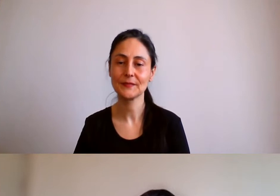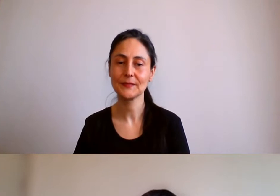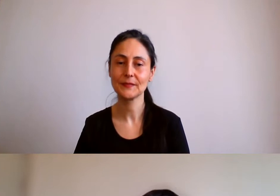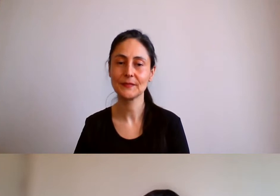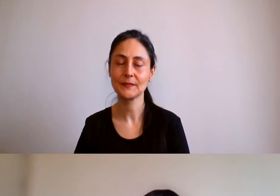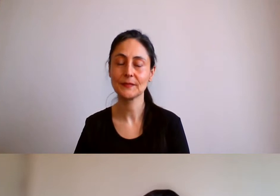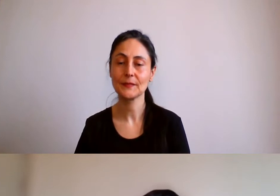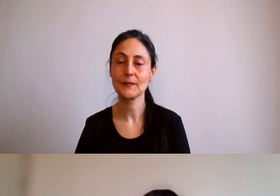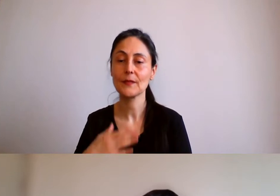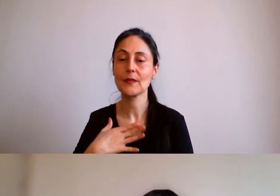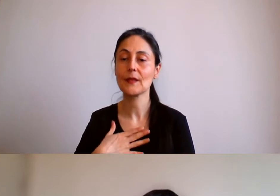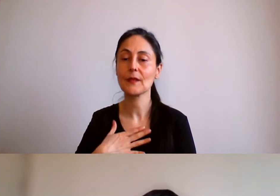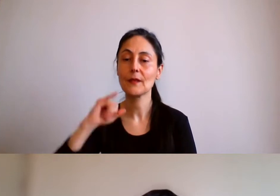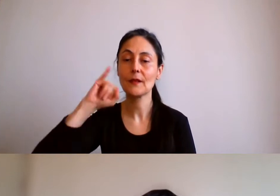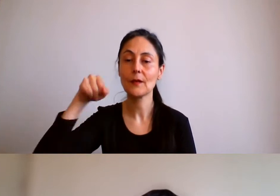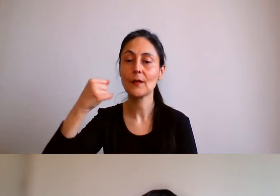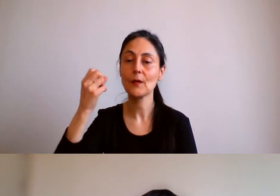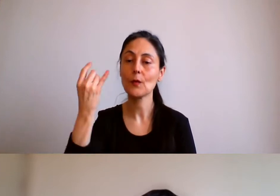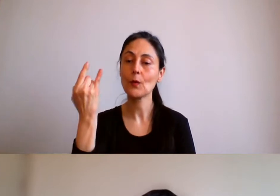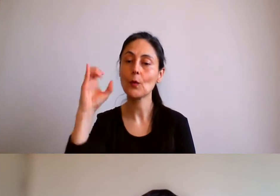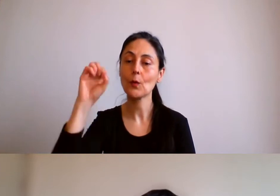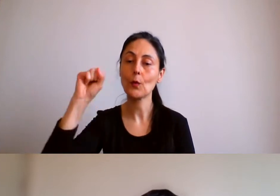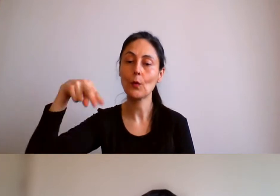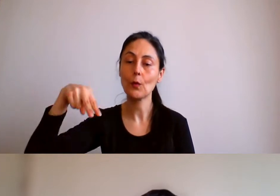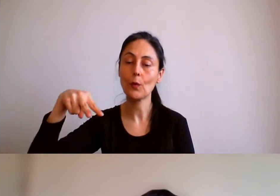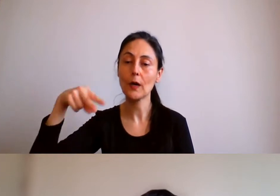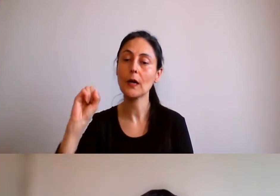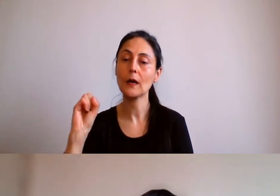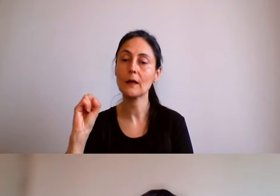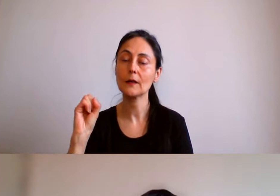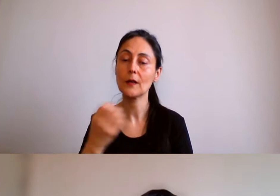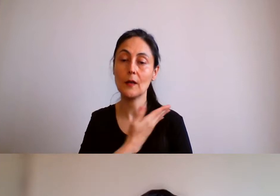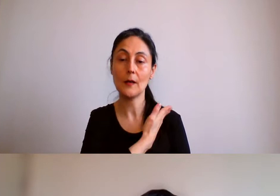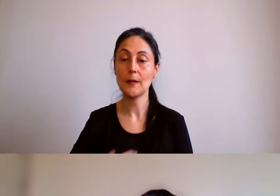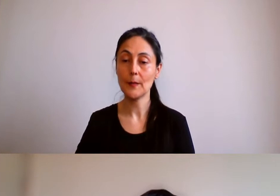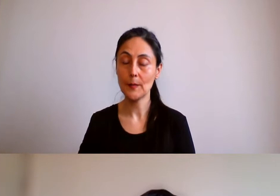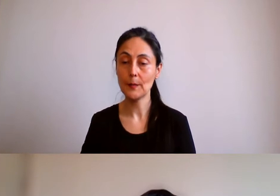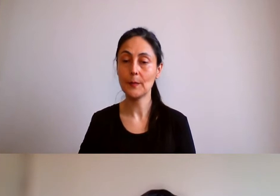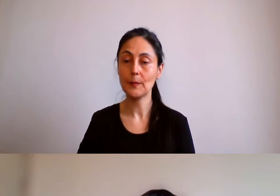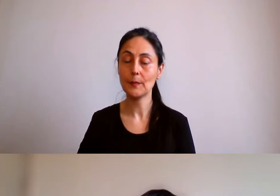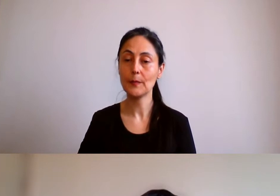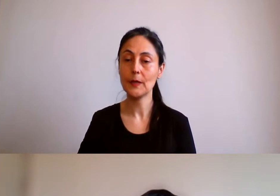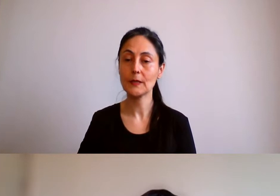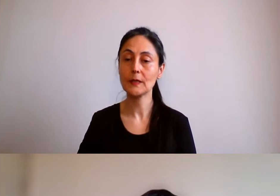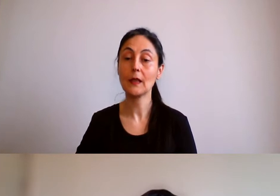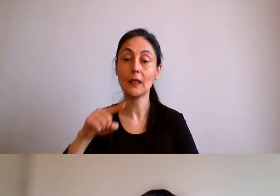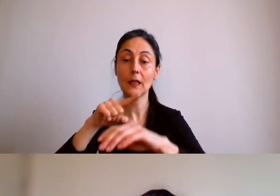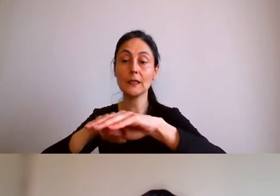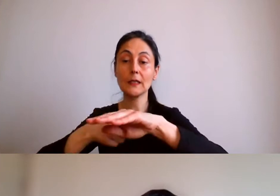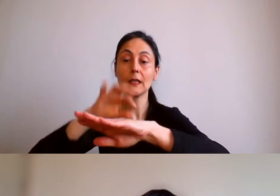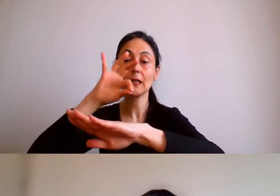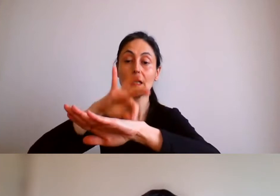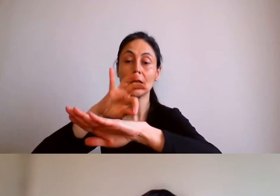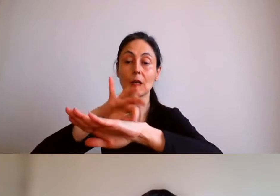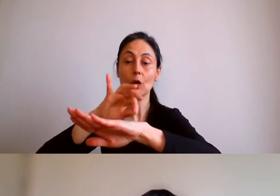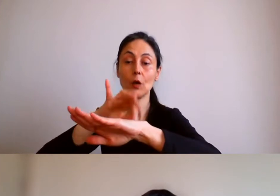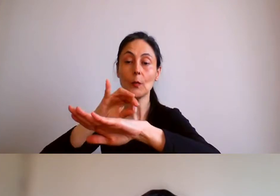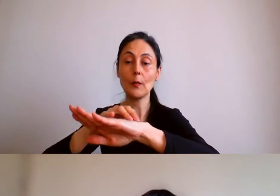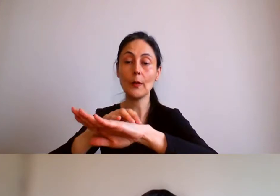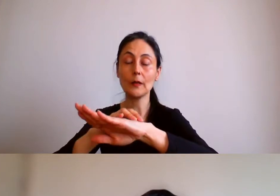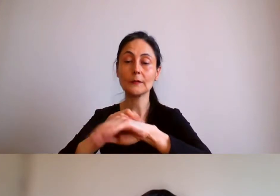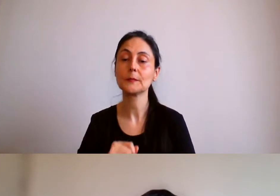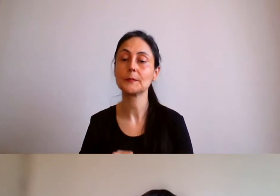Mi nombre es Juan Carlos Araya, yo soy el past president de la Asociación Panamericana de Tecnólogos Médicos, y en nombre de